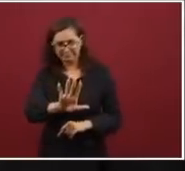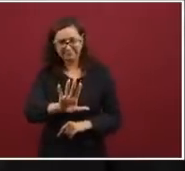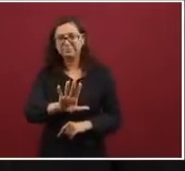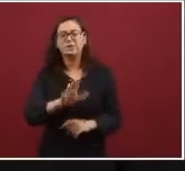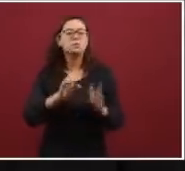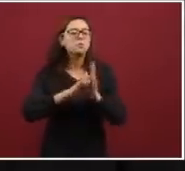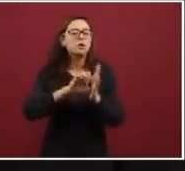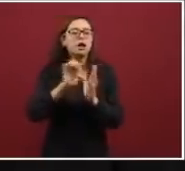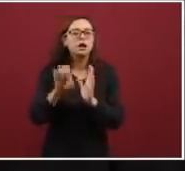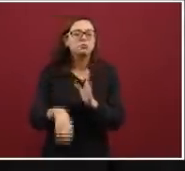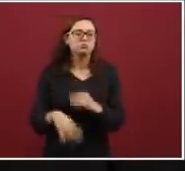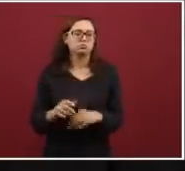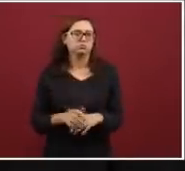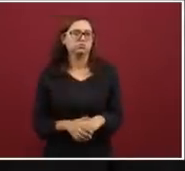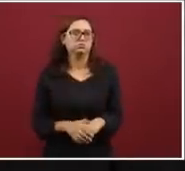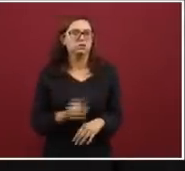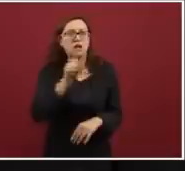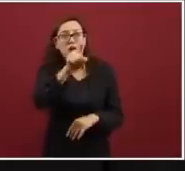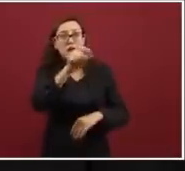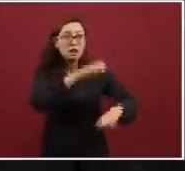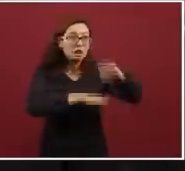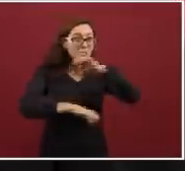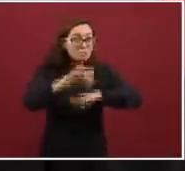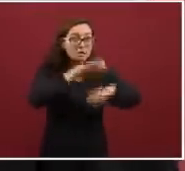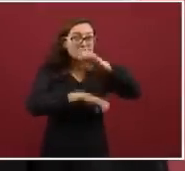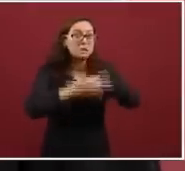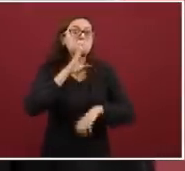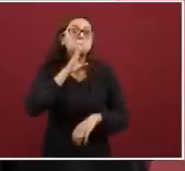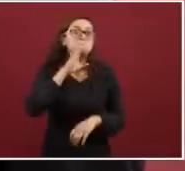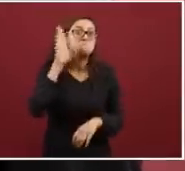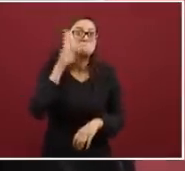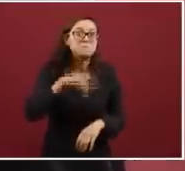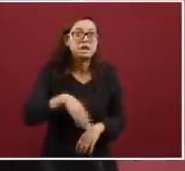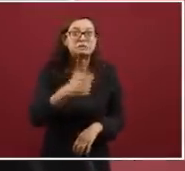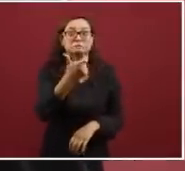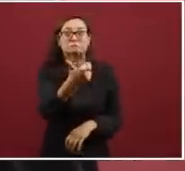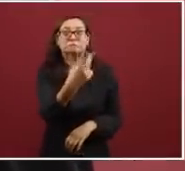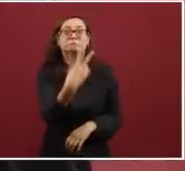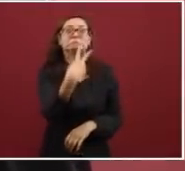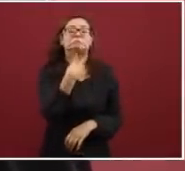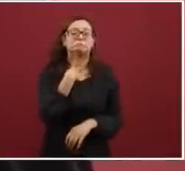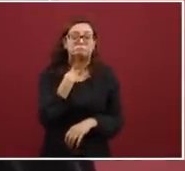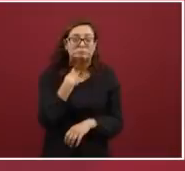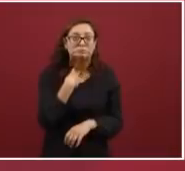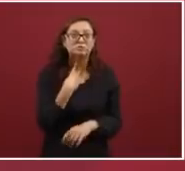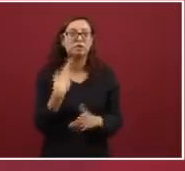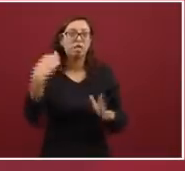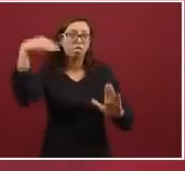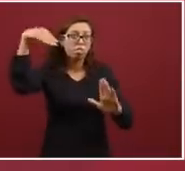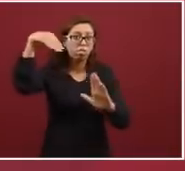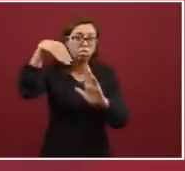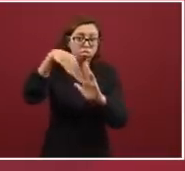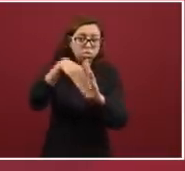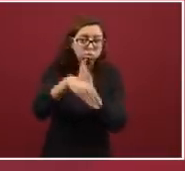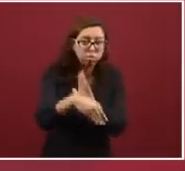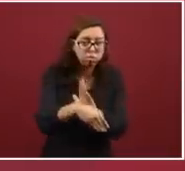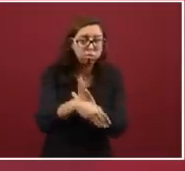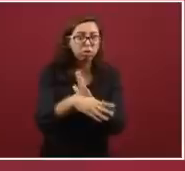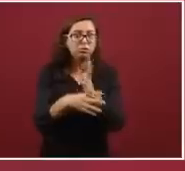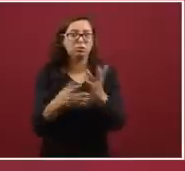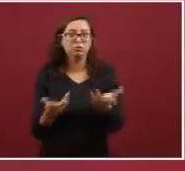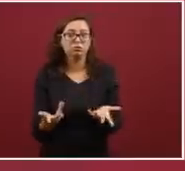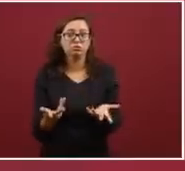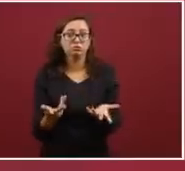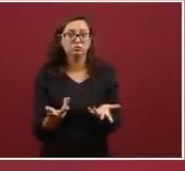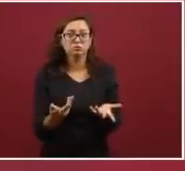mal y ya no le alcanza, me refiero a un medio de comunicación, para pagarle